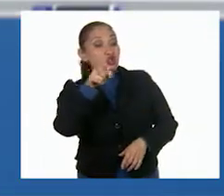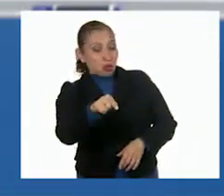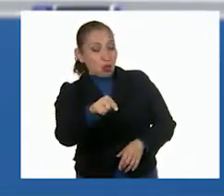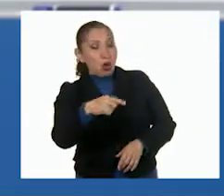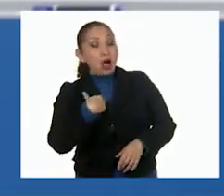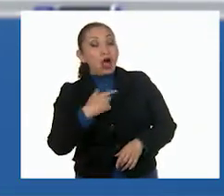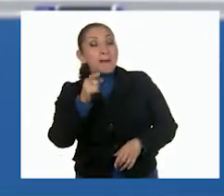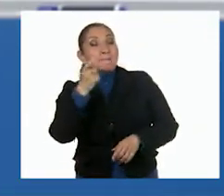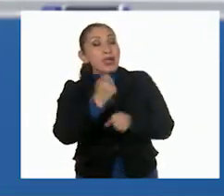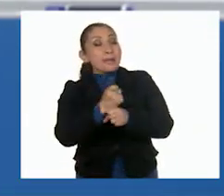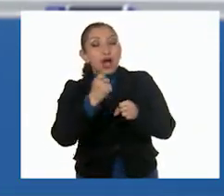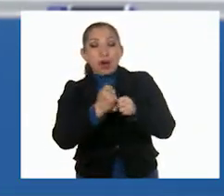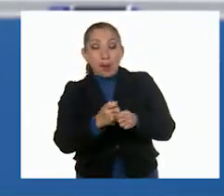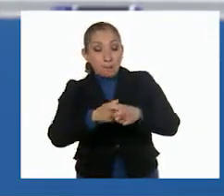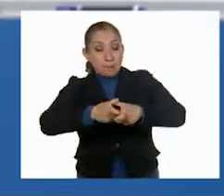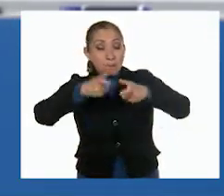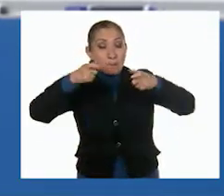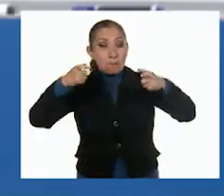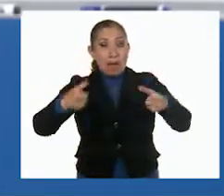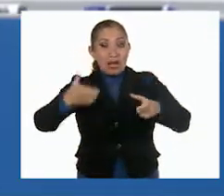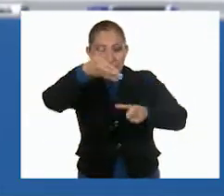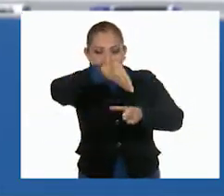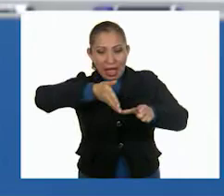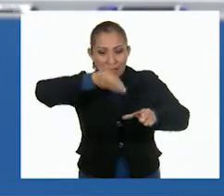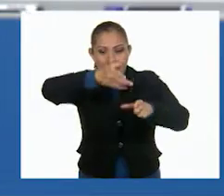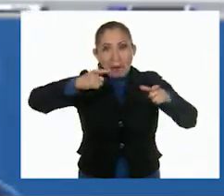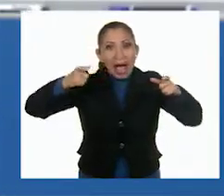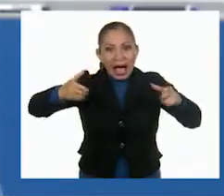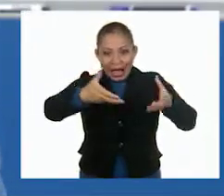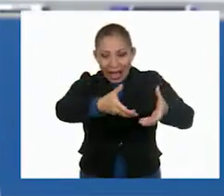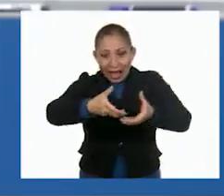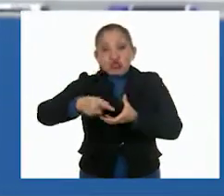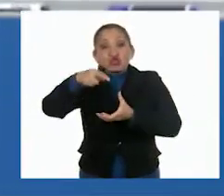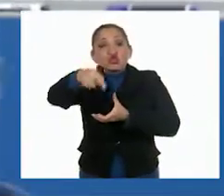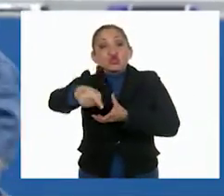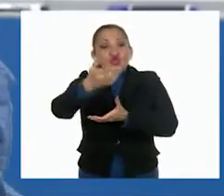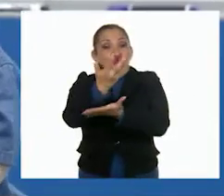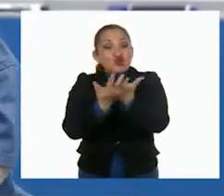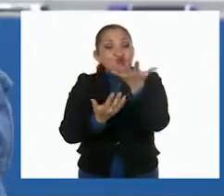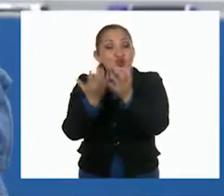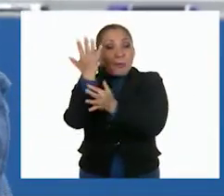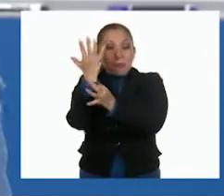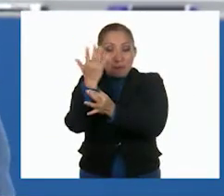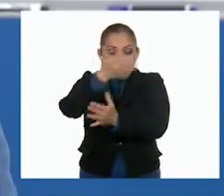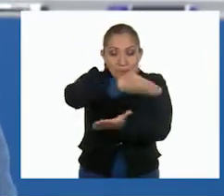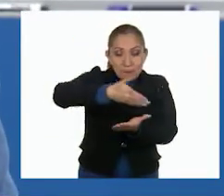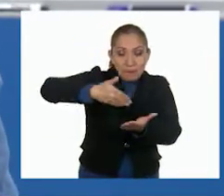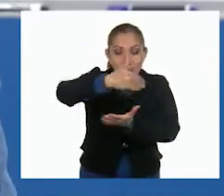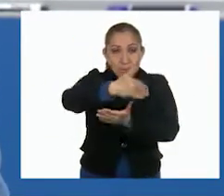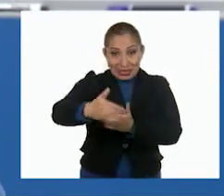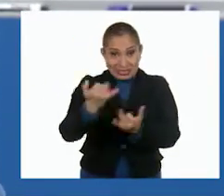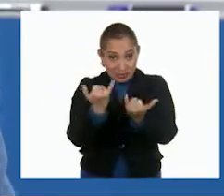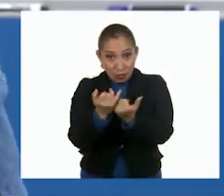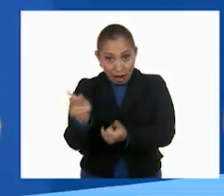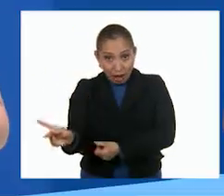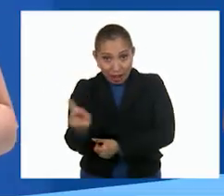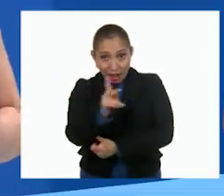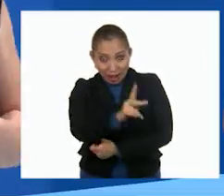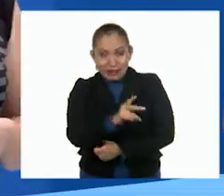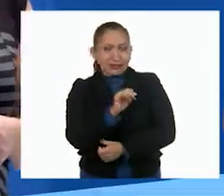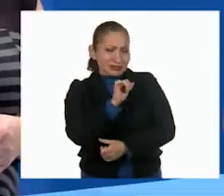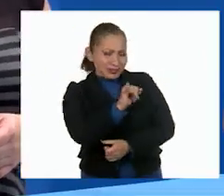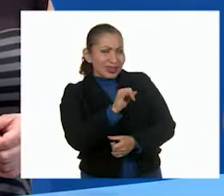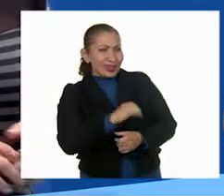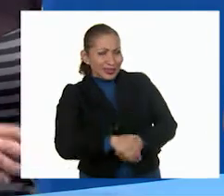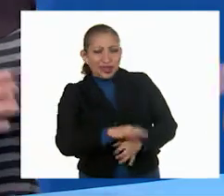te quedas primero con la con el pedazo más grande porque tú lo partiste. ¿Algo así? Sí, ¿verdad? Es